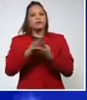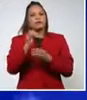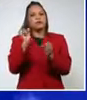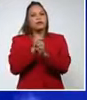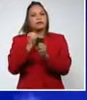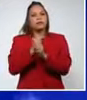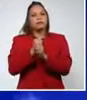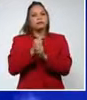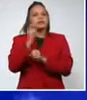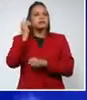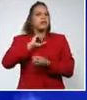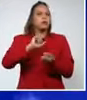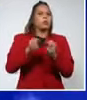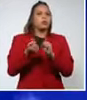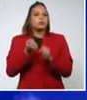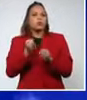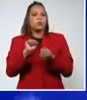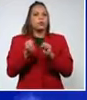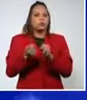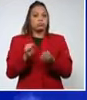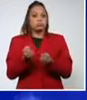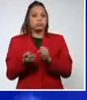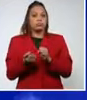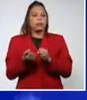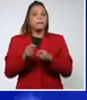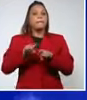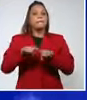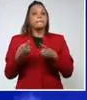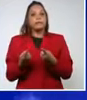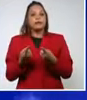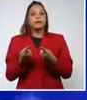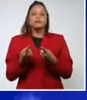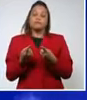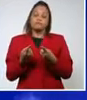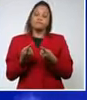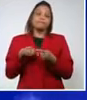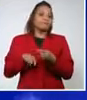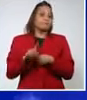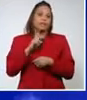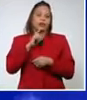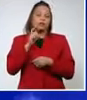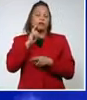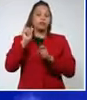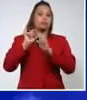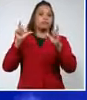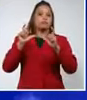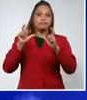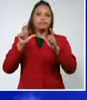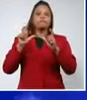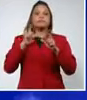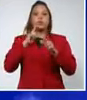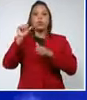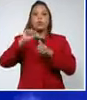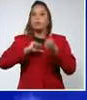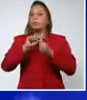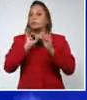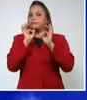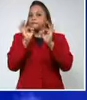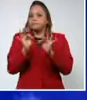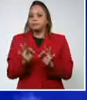controlarlo en otros momentos y debe de ir, pero indiscutiblemente es una alerta el comportamiento que va